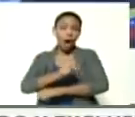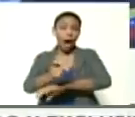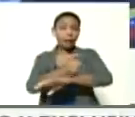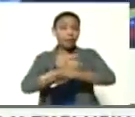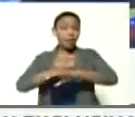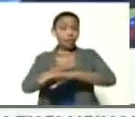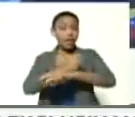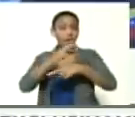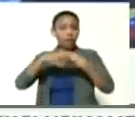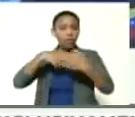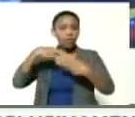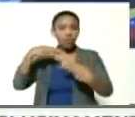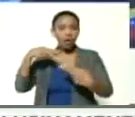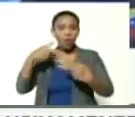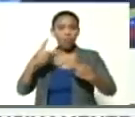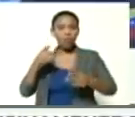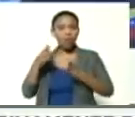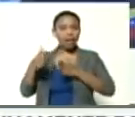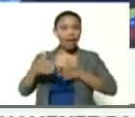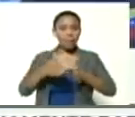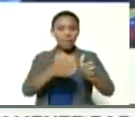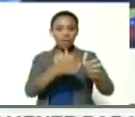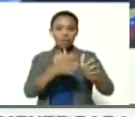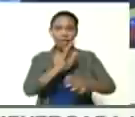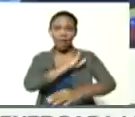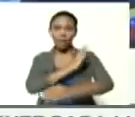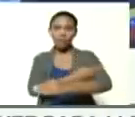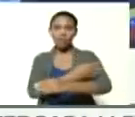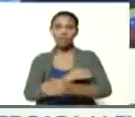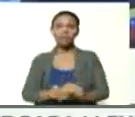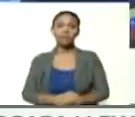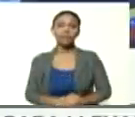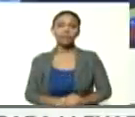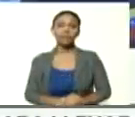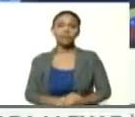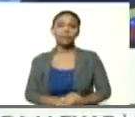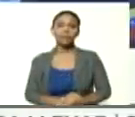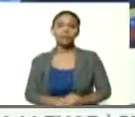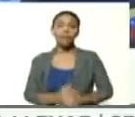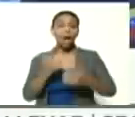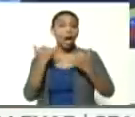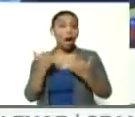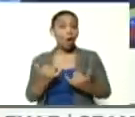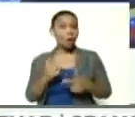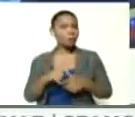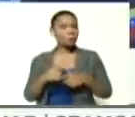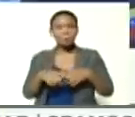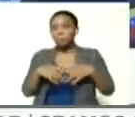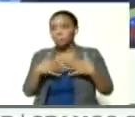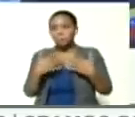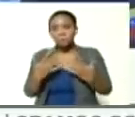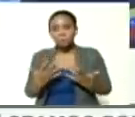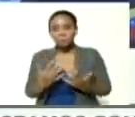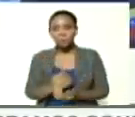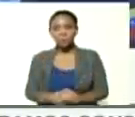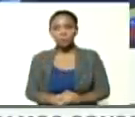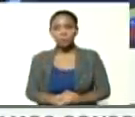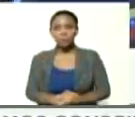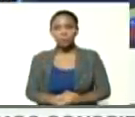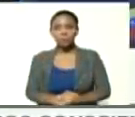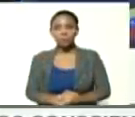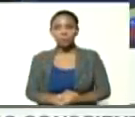gobierno revolucionario por la vía de la fuerza. Ahora vamos entonces a lo